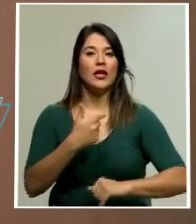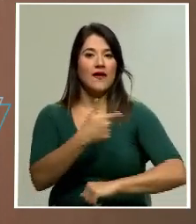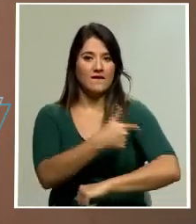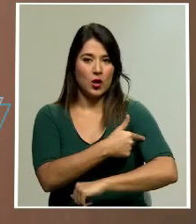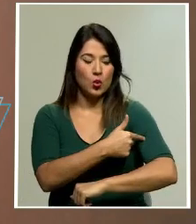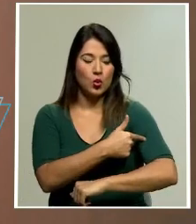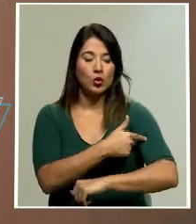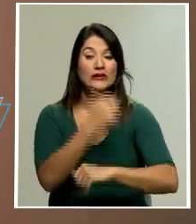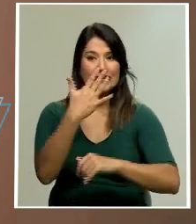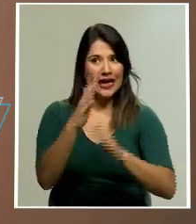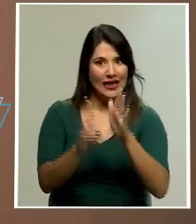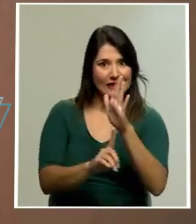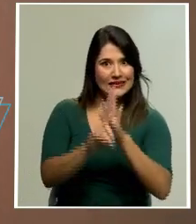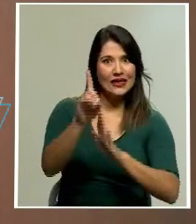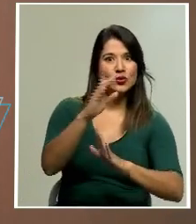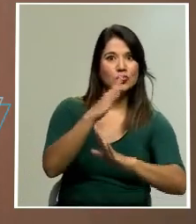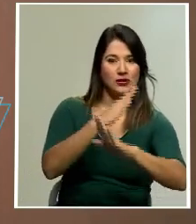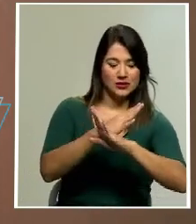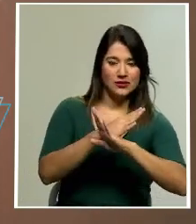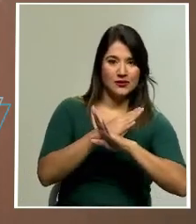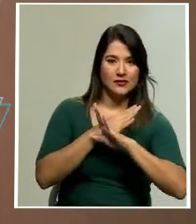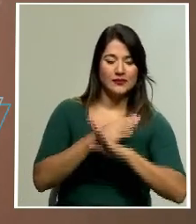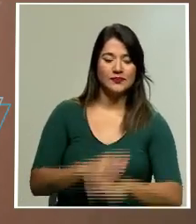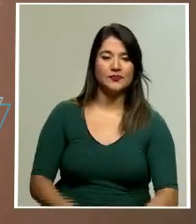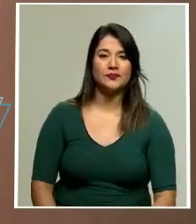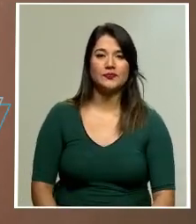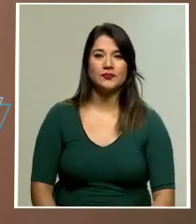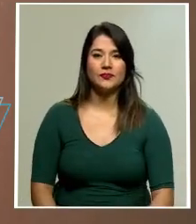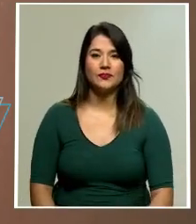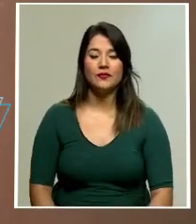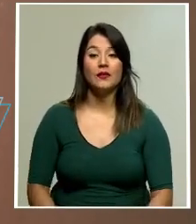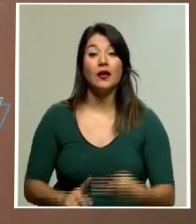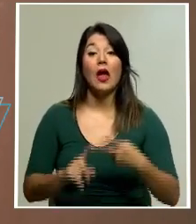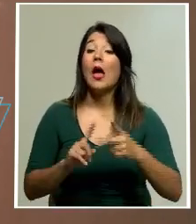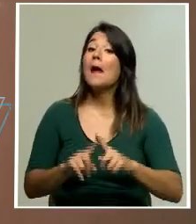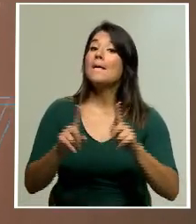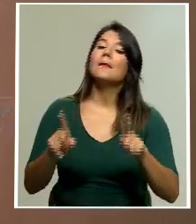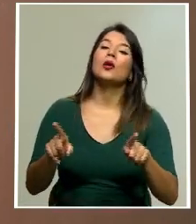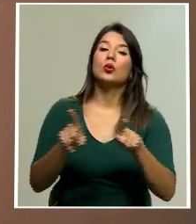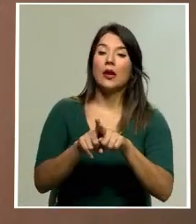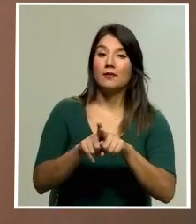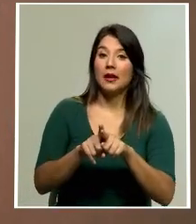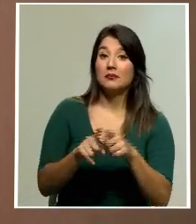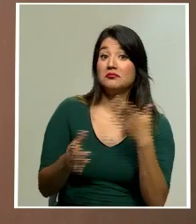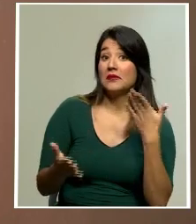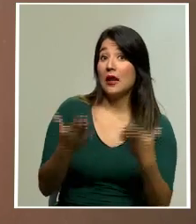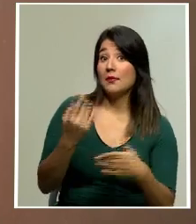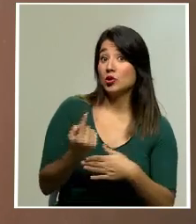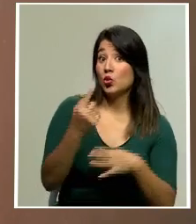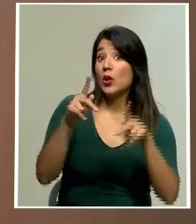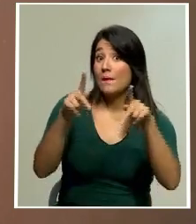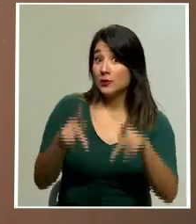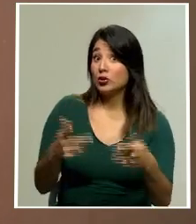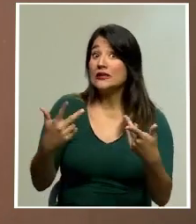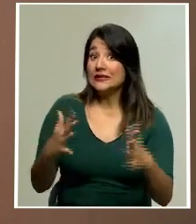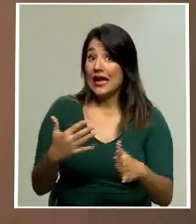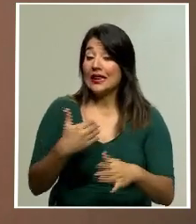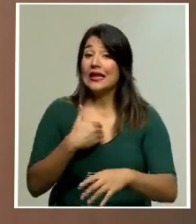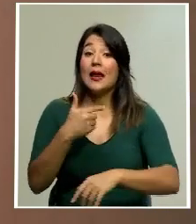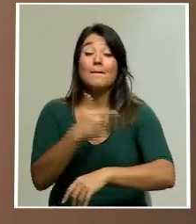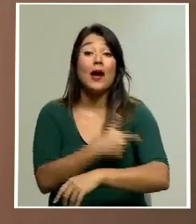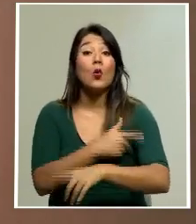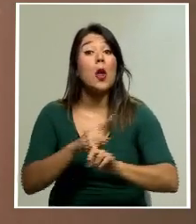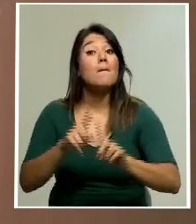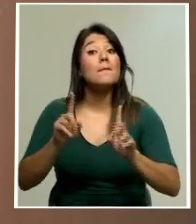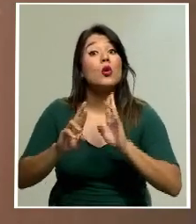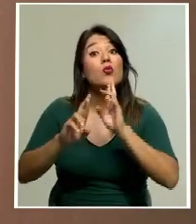mensaje y ha tenido tiempo para desarrollar las defensas. Pero también puede ser que en una persona que ha recibido la vacuna, el